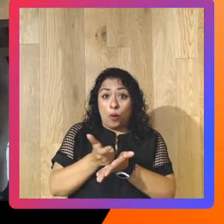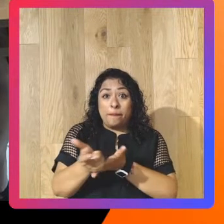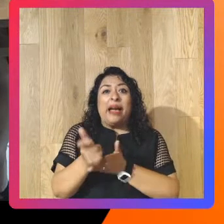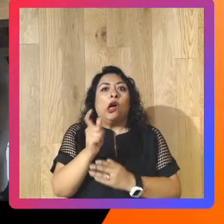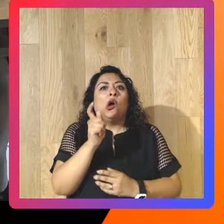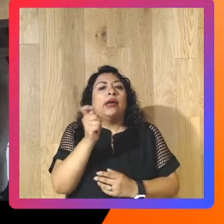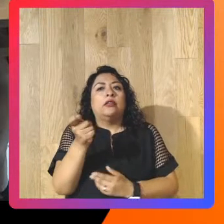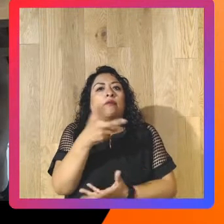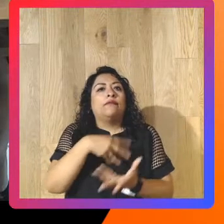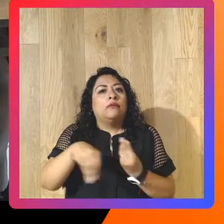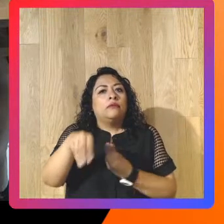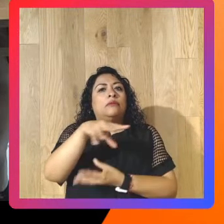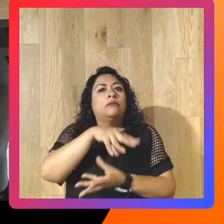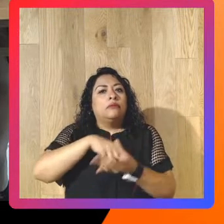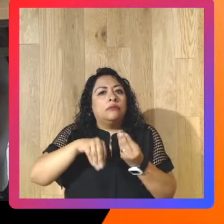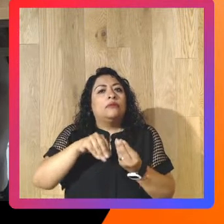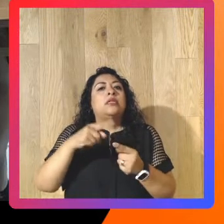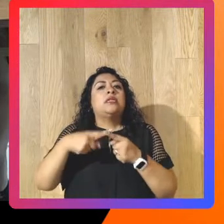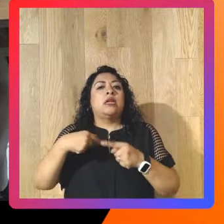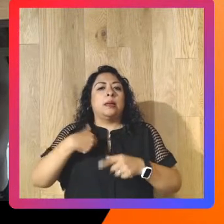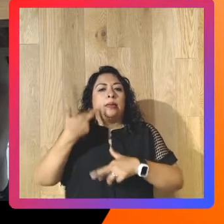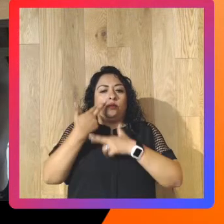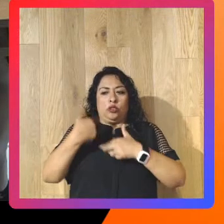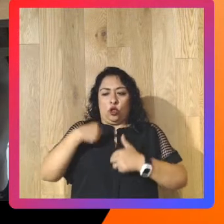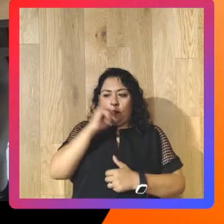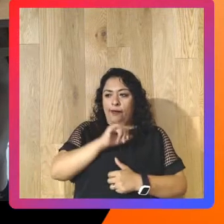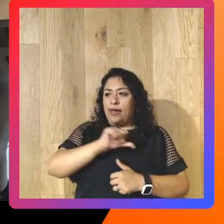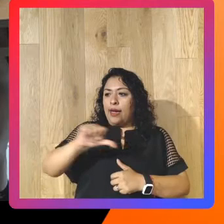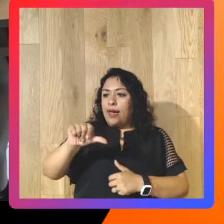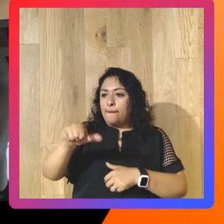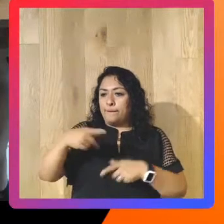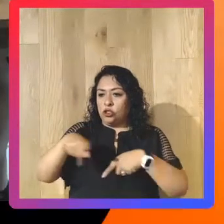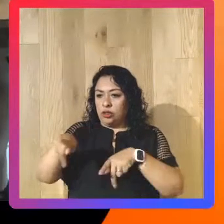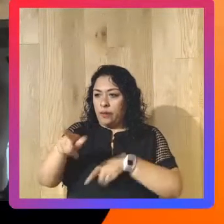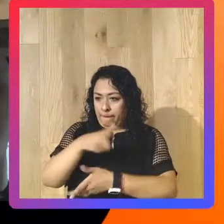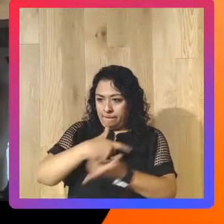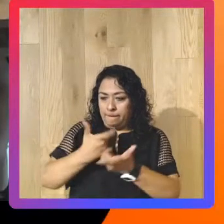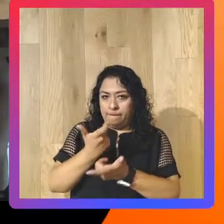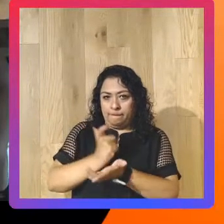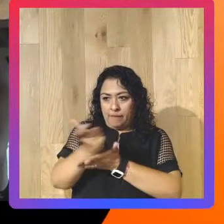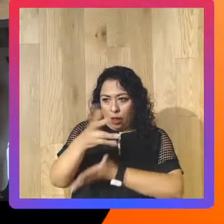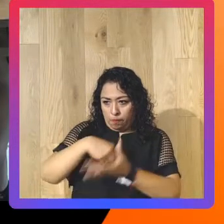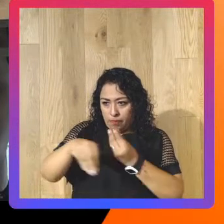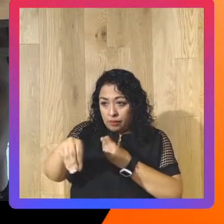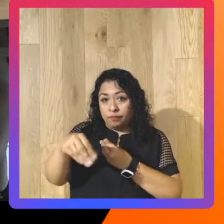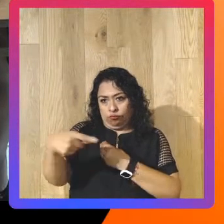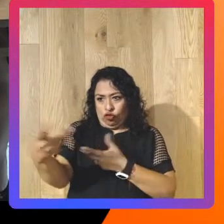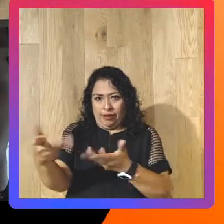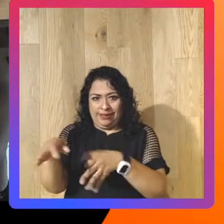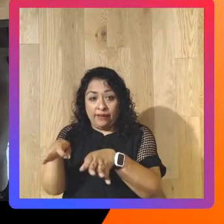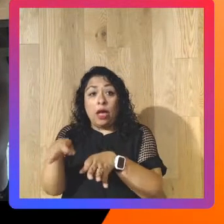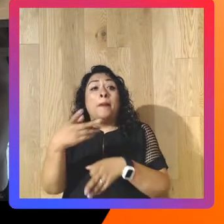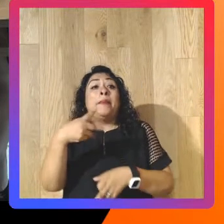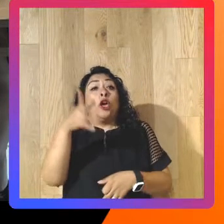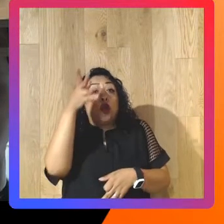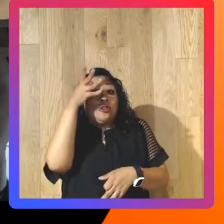la retribución que debe pagar el patrón al trabajador por su trabajo. Sin embargo, la